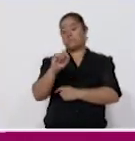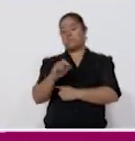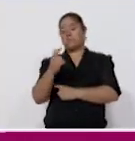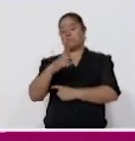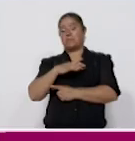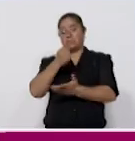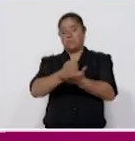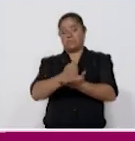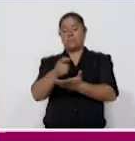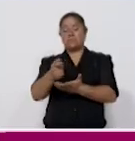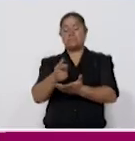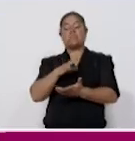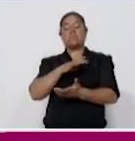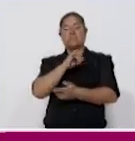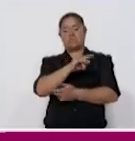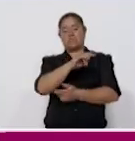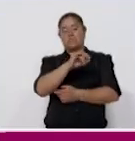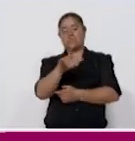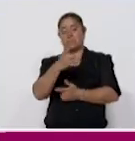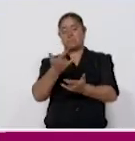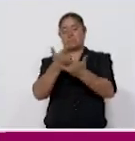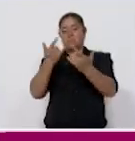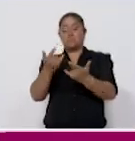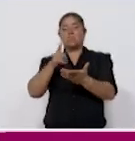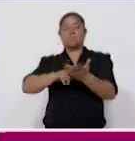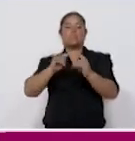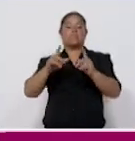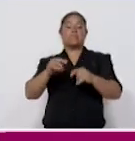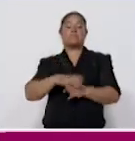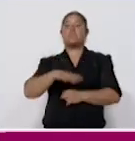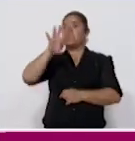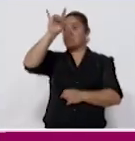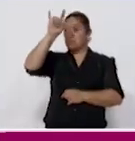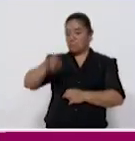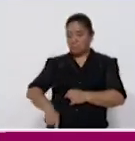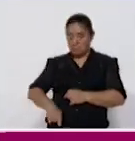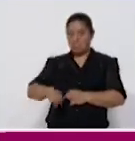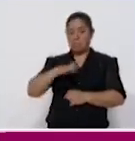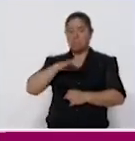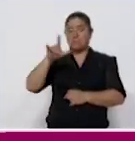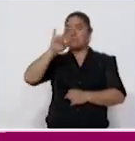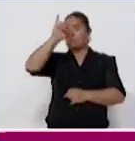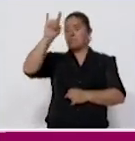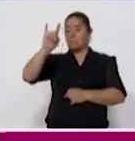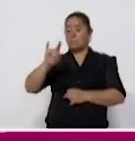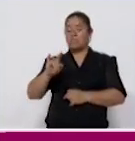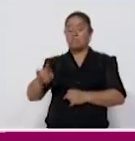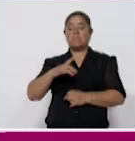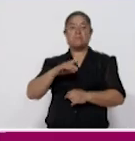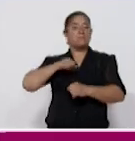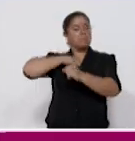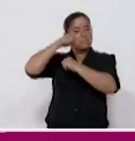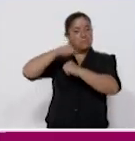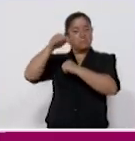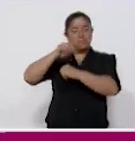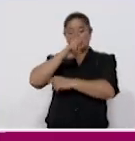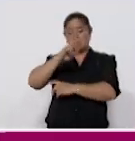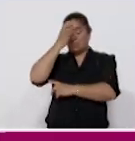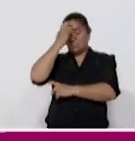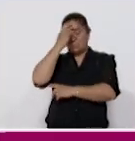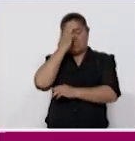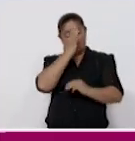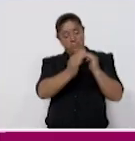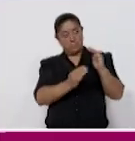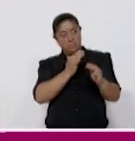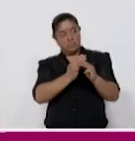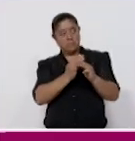marcando un hito en la historia del Estado la cartelera de la función incluye combates de pugilistas reconocidos a nivel